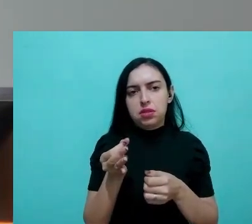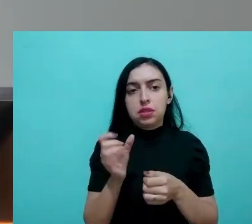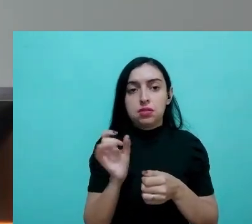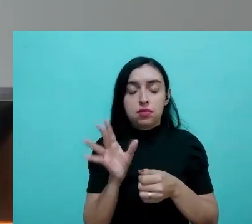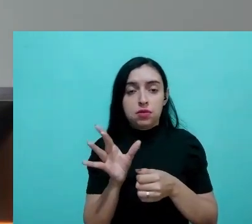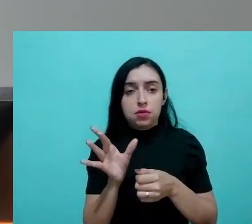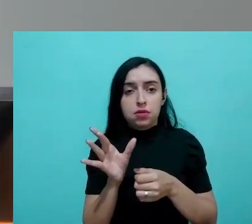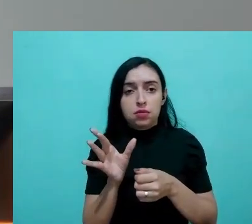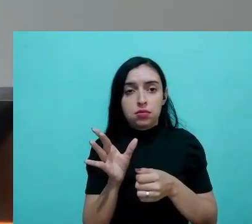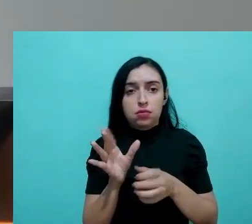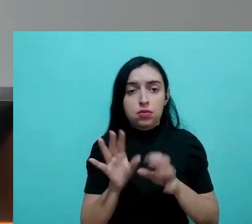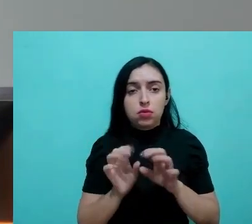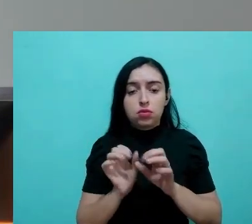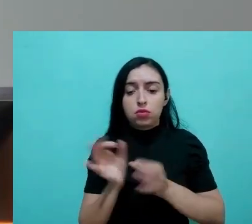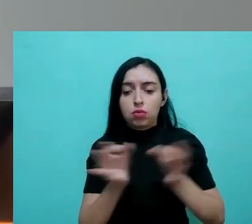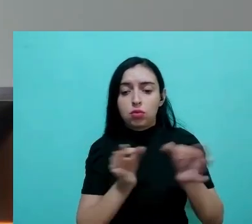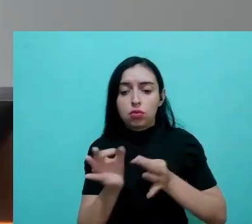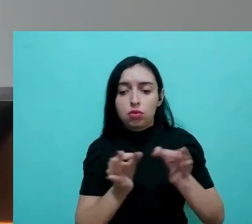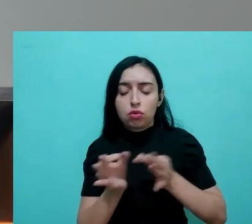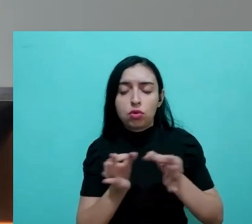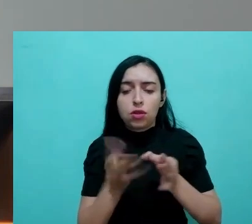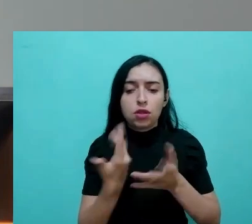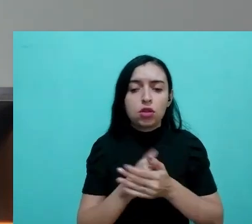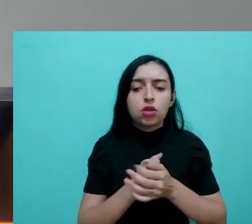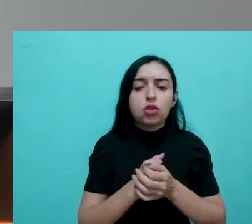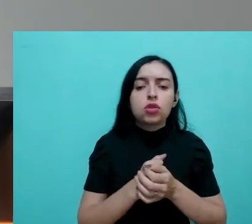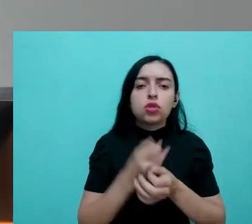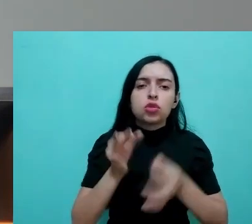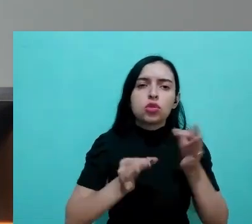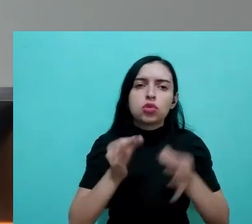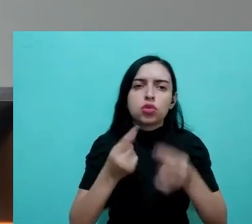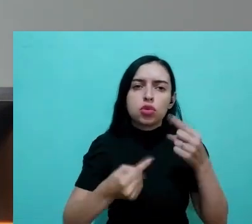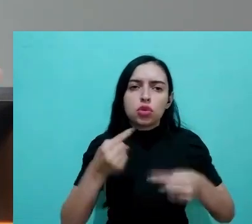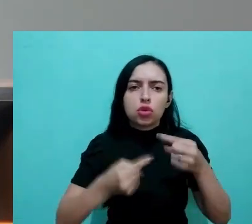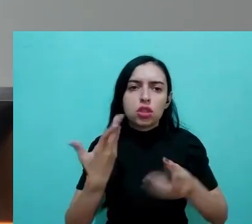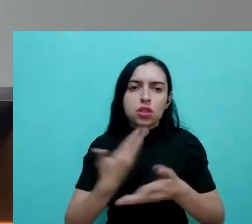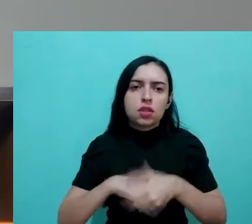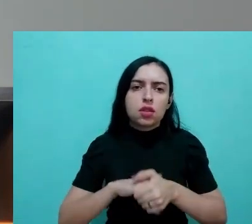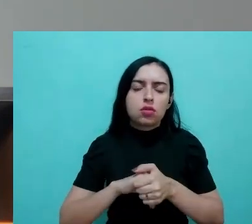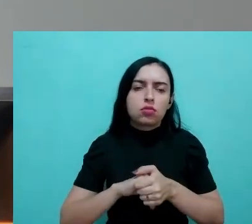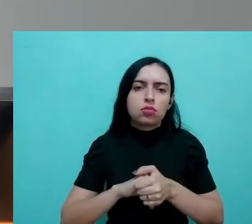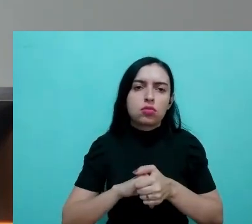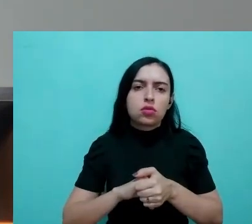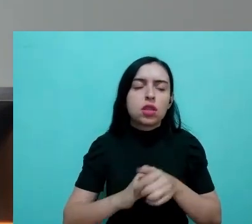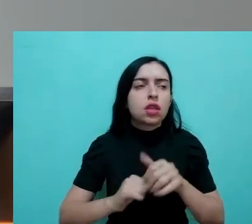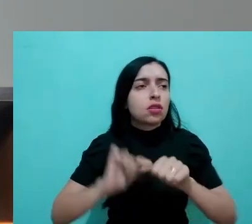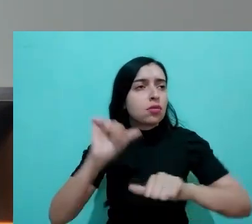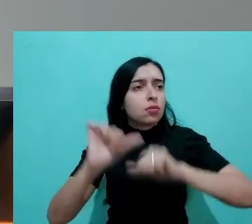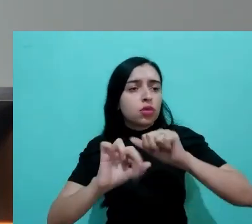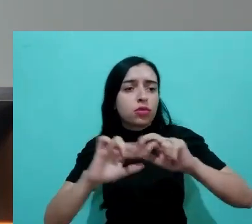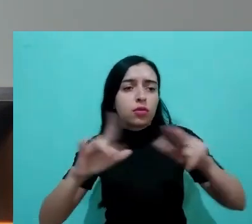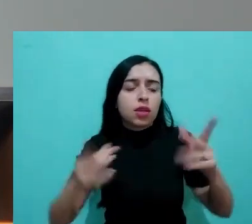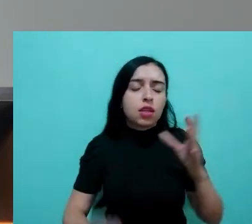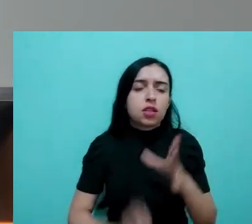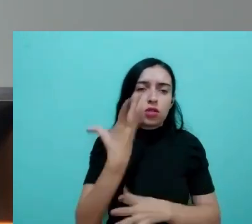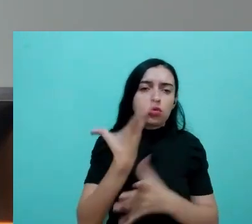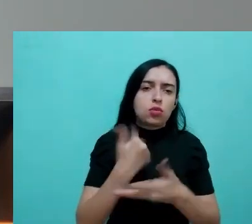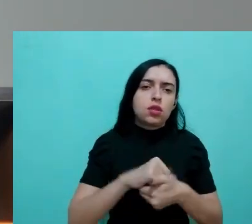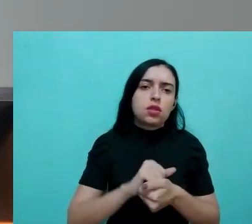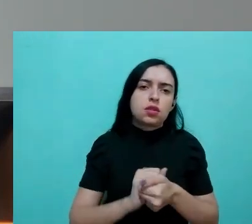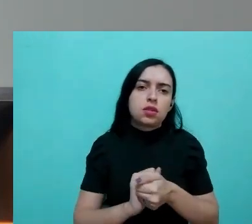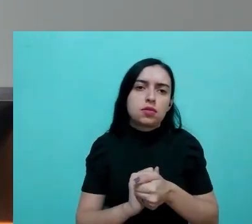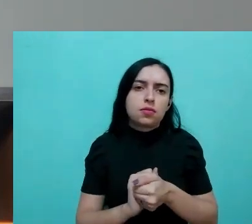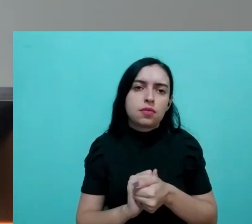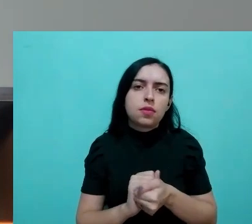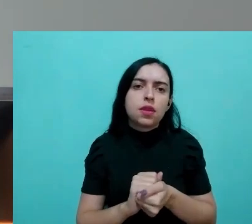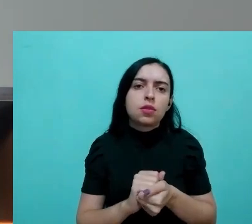control judicial de constitucionalidad. De modo que hemos inventado otras cosas. Y uno que ha propuesto